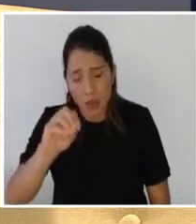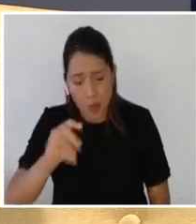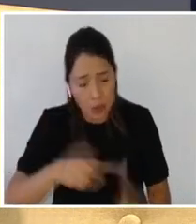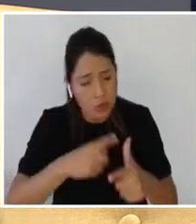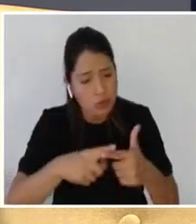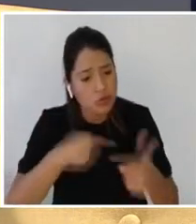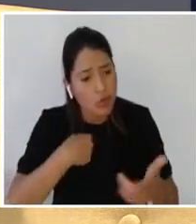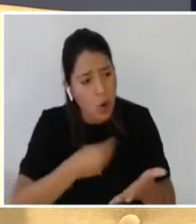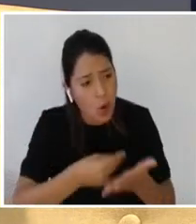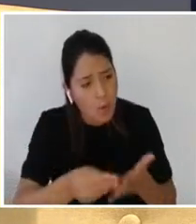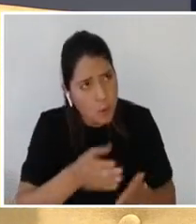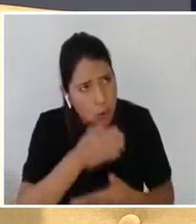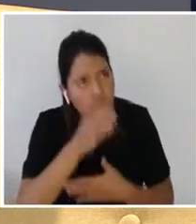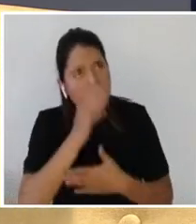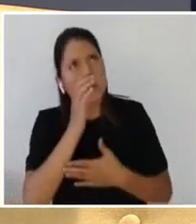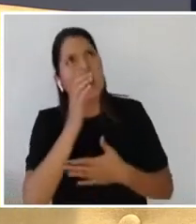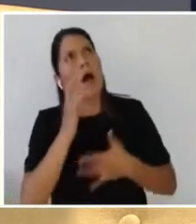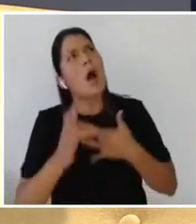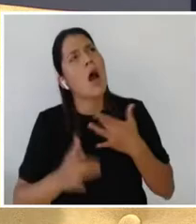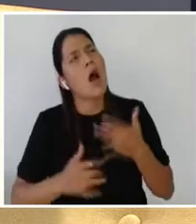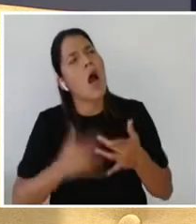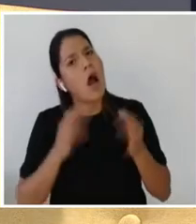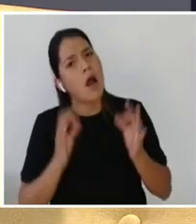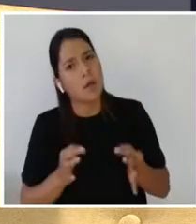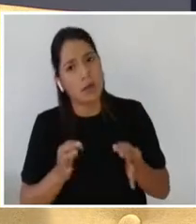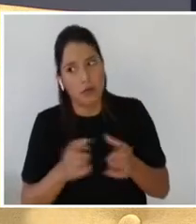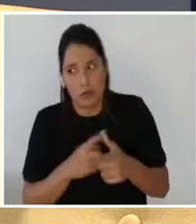hizo bien. Y digo yo, ¿por qué no hacemos? ¿Por